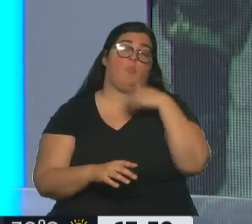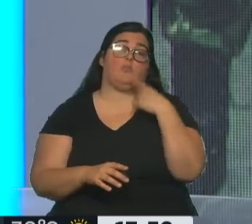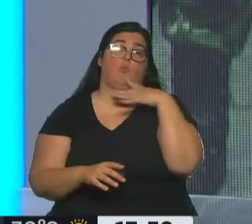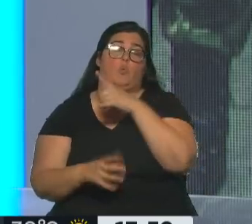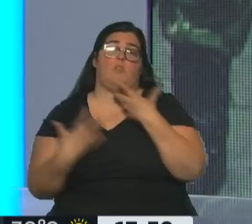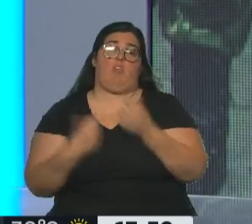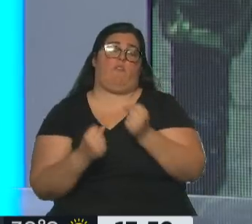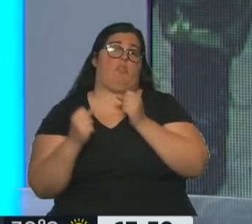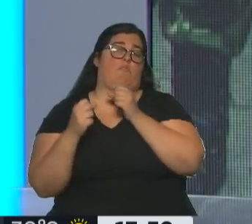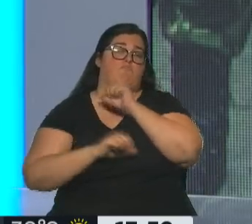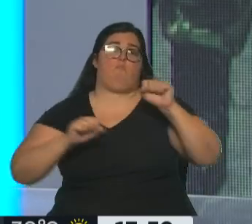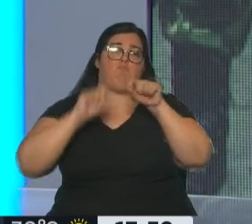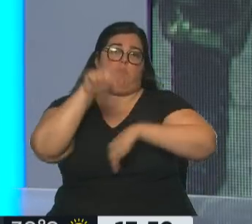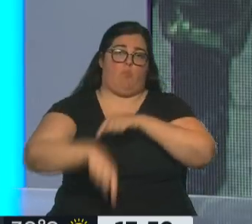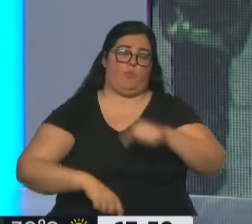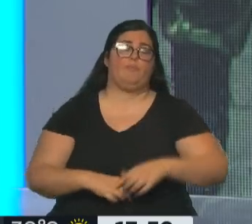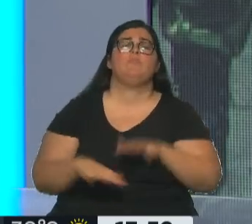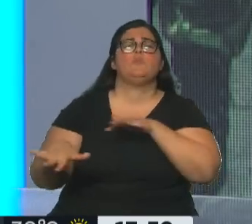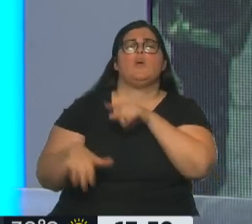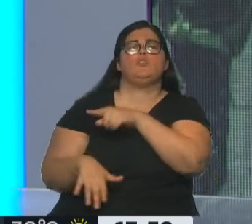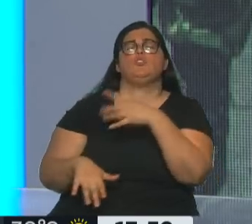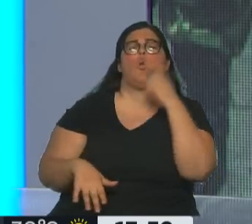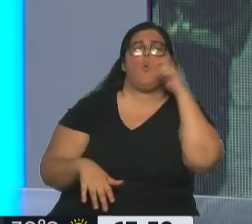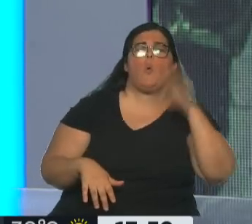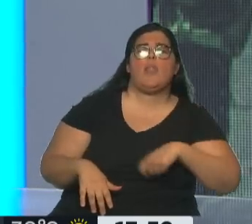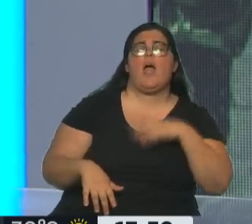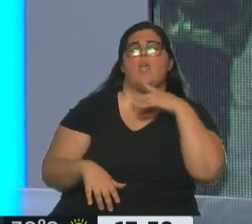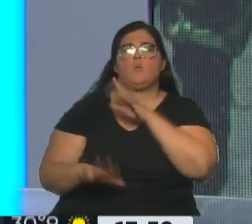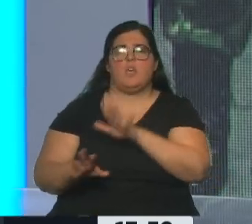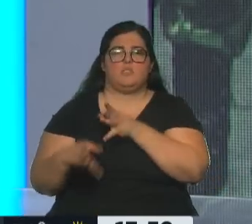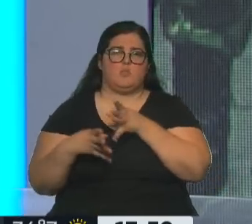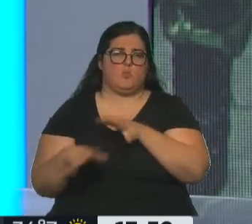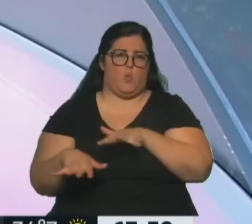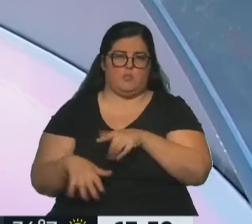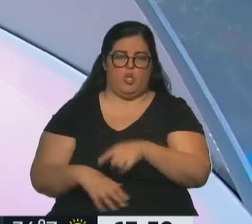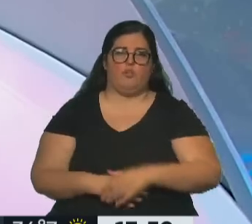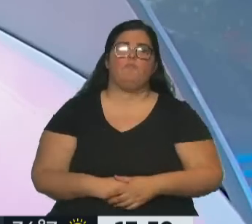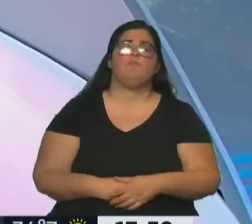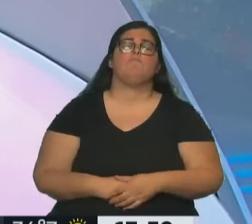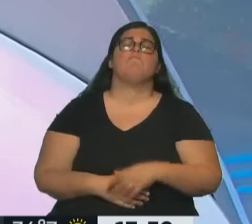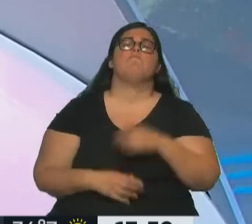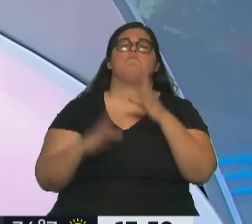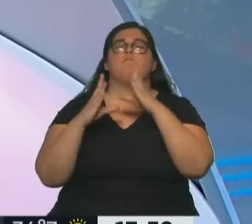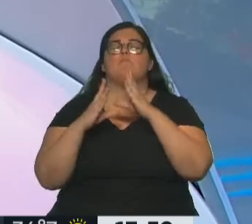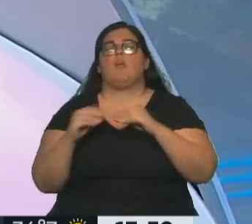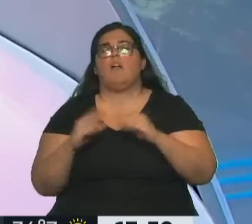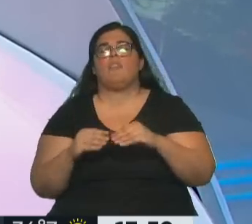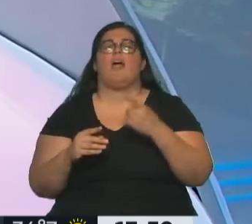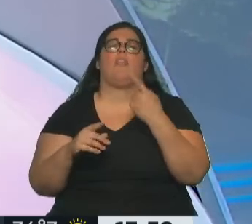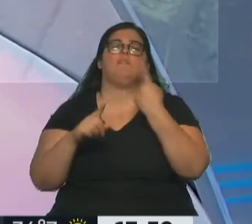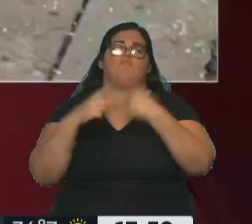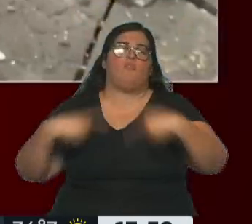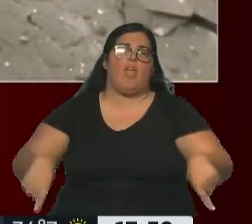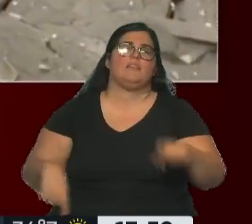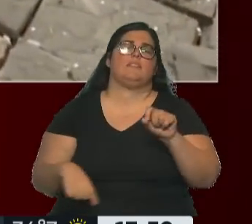Esta es la situación Ucrania Esta es la situación de este conflicto bélico Alejandra a ver bueno el tema de la festividades ortodoxas